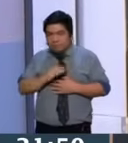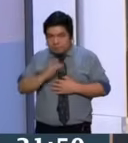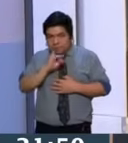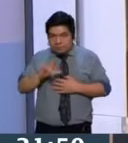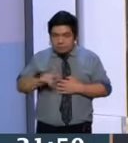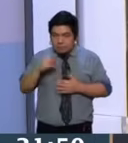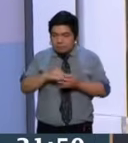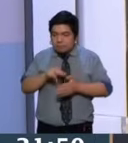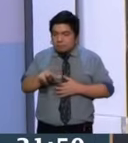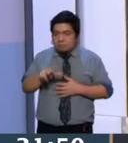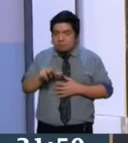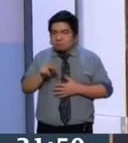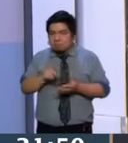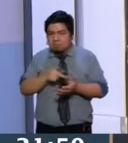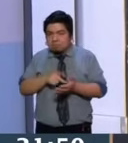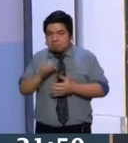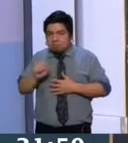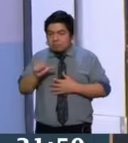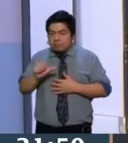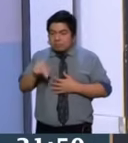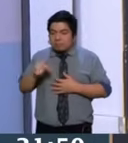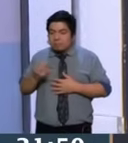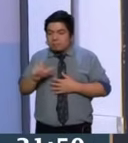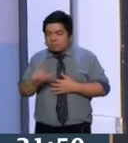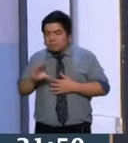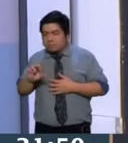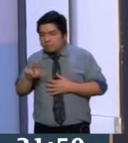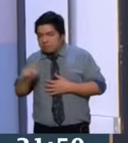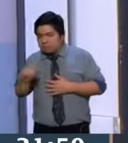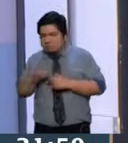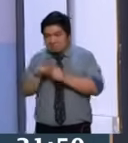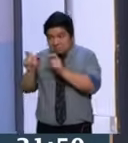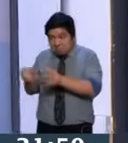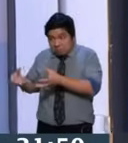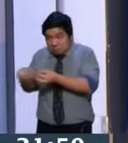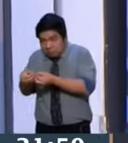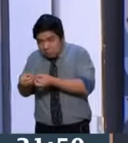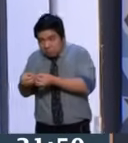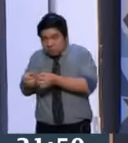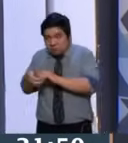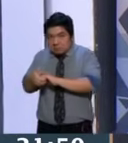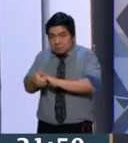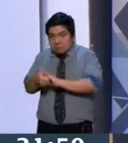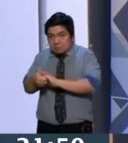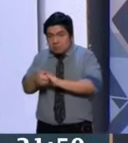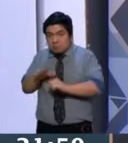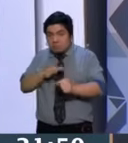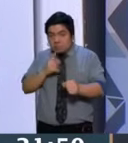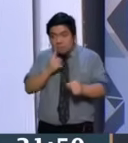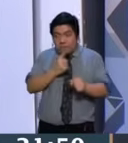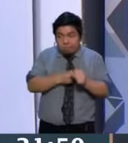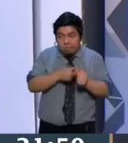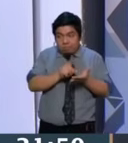en 2018, va también Sandra Cuevas. ¿Por qué sí aliarse con personajes como Sandra Cuevas? Que también he de decir, me bloqueó el viernes, que me desbloquee de